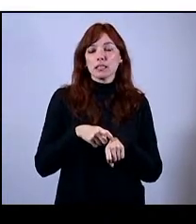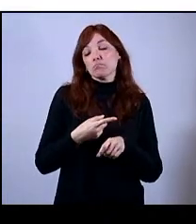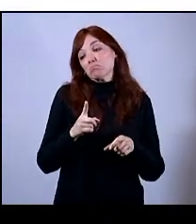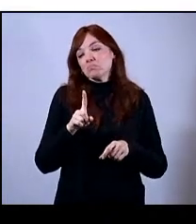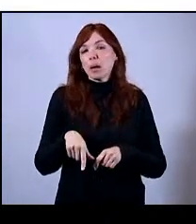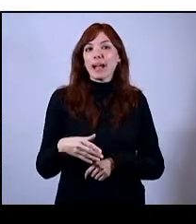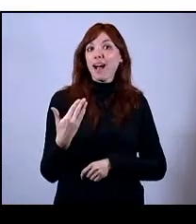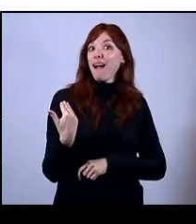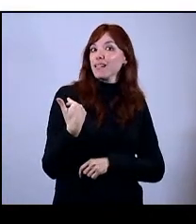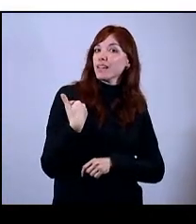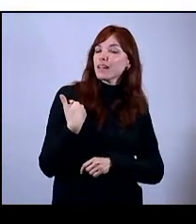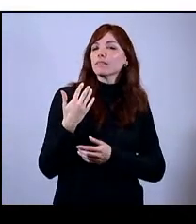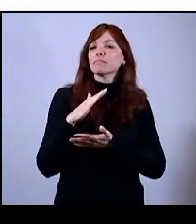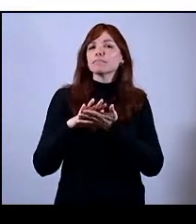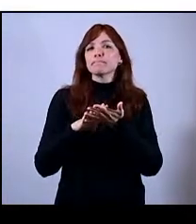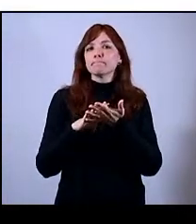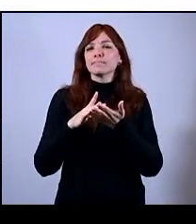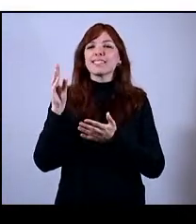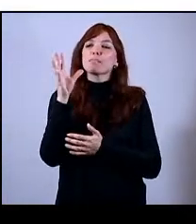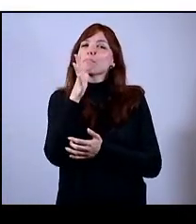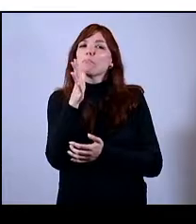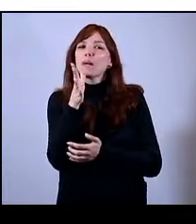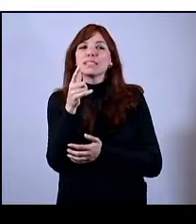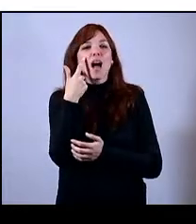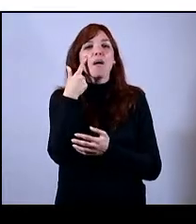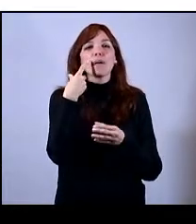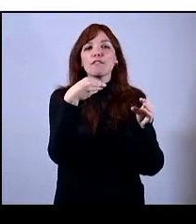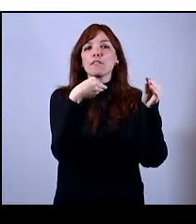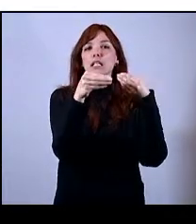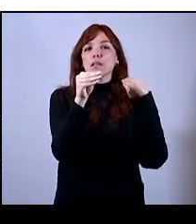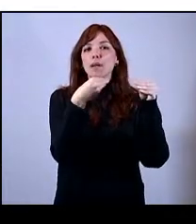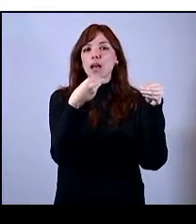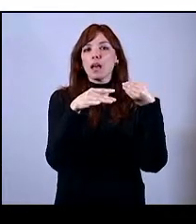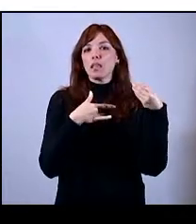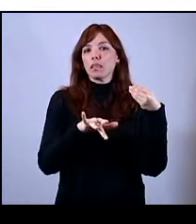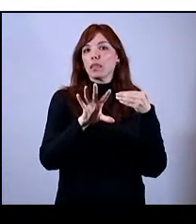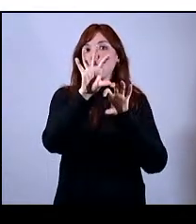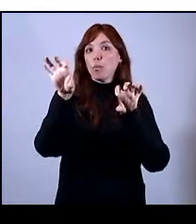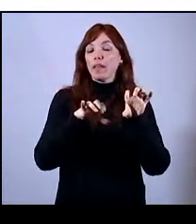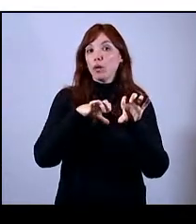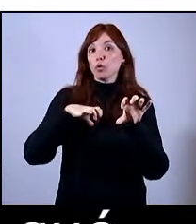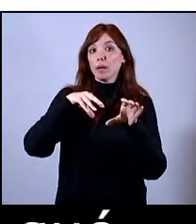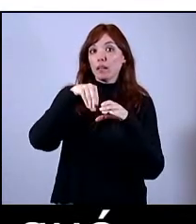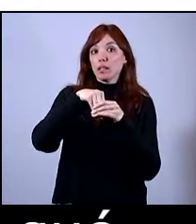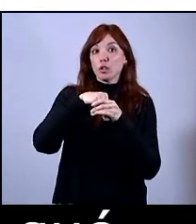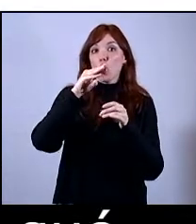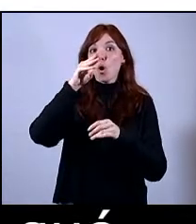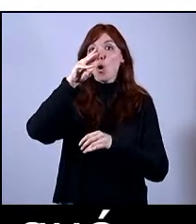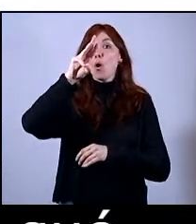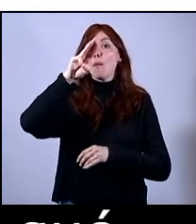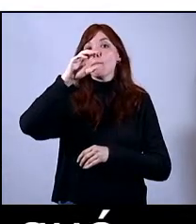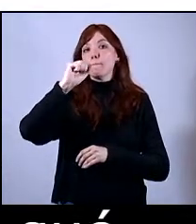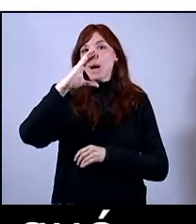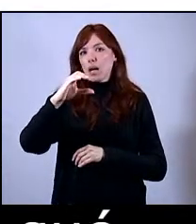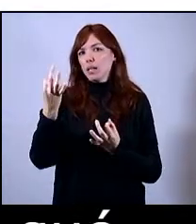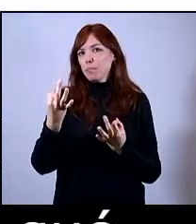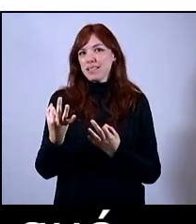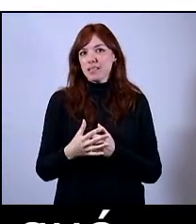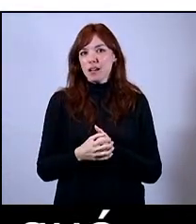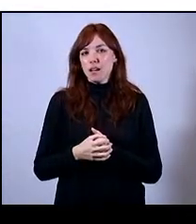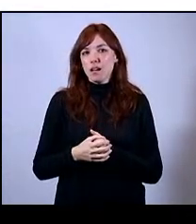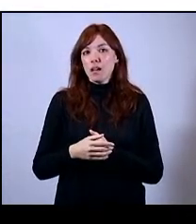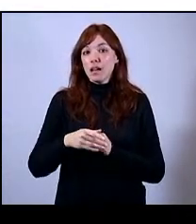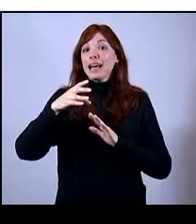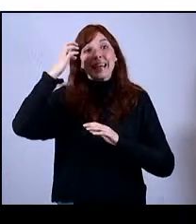planteamos ayer que qué pasa con las flexibilizaciones que podemos hacer las comunidades autónomas dentro de la PAC. Que dentro del marco del Real Decreto